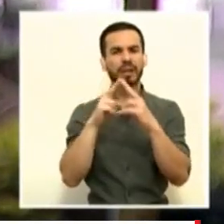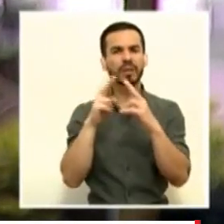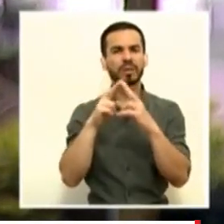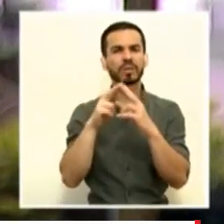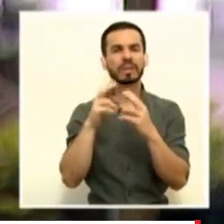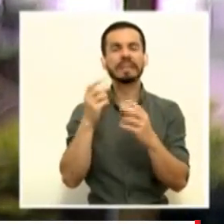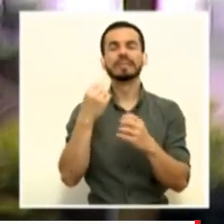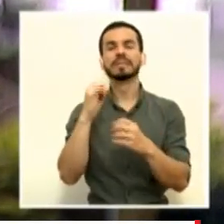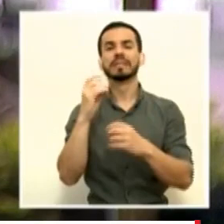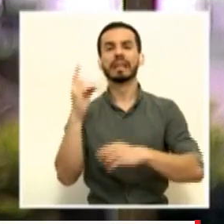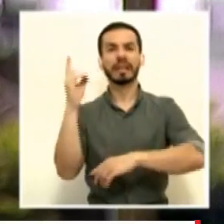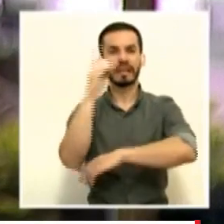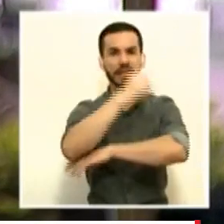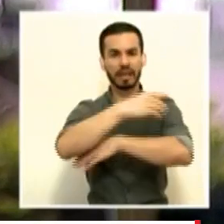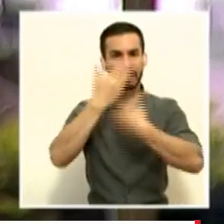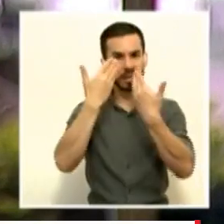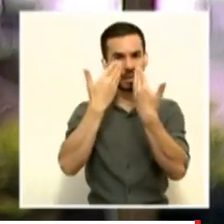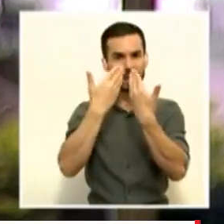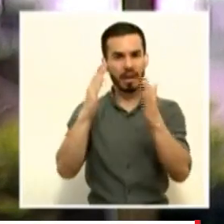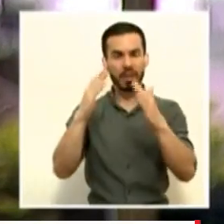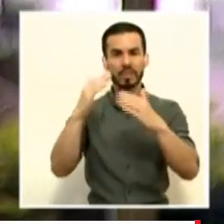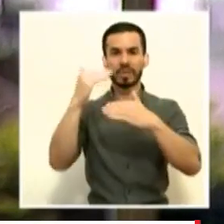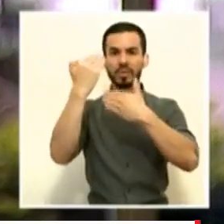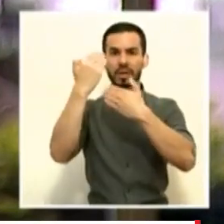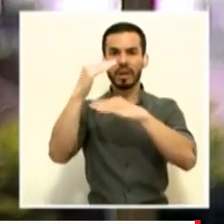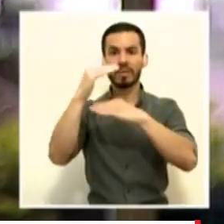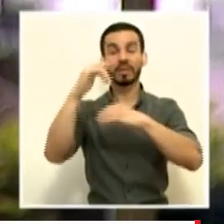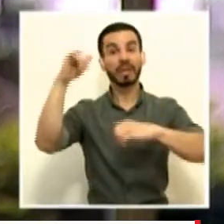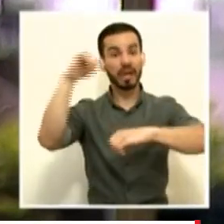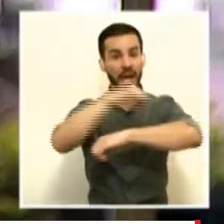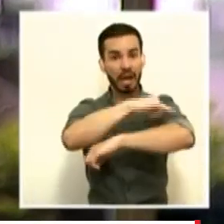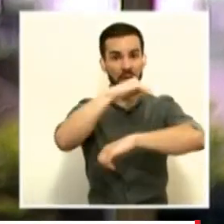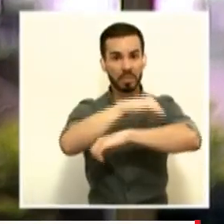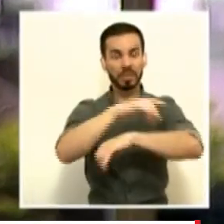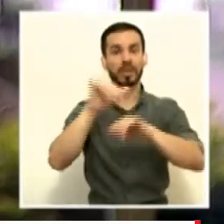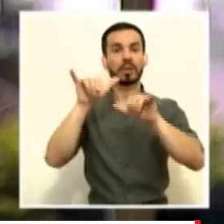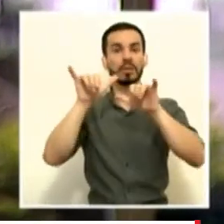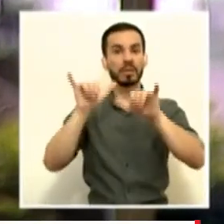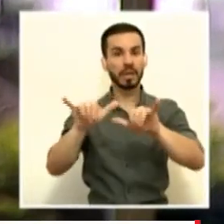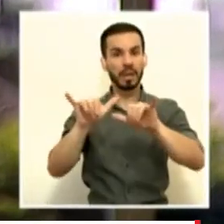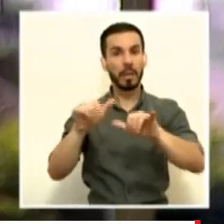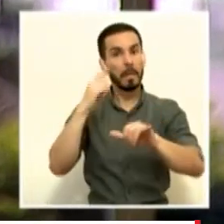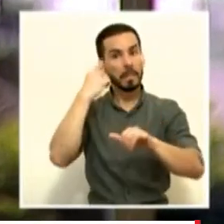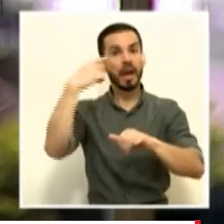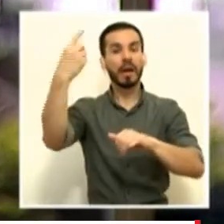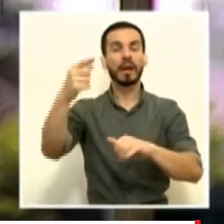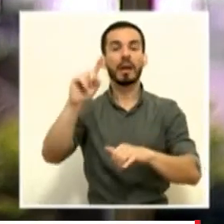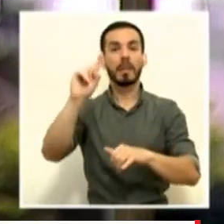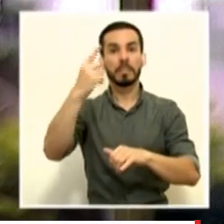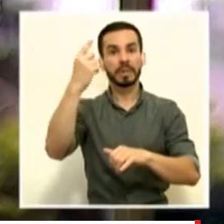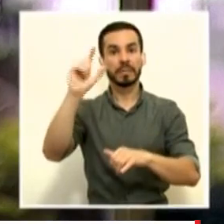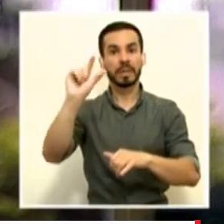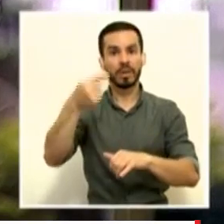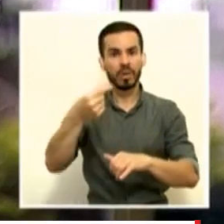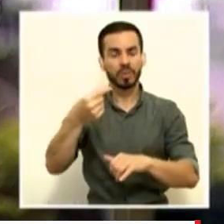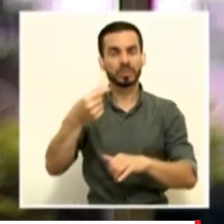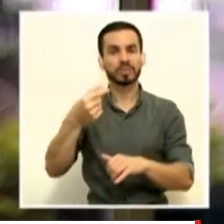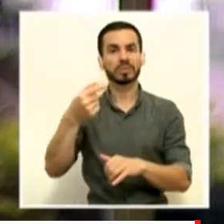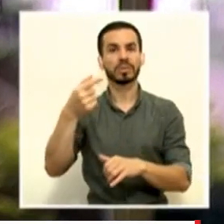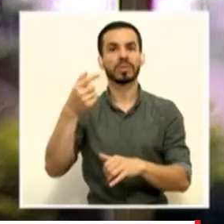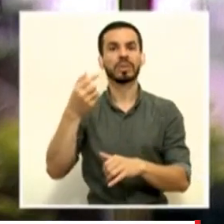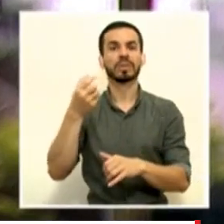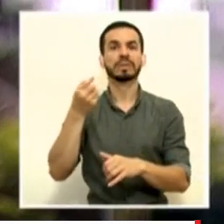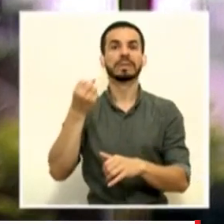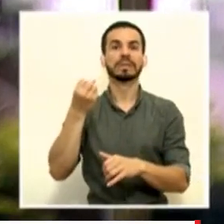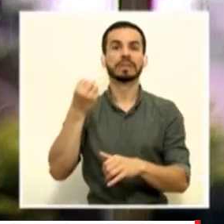la fecha de apertura de las fronteras. Bueno, los aeropuertos se sigue manteniendo para el 1 de agosto. Si es